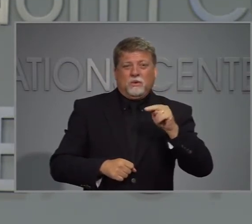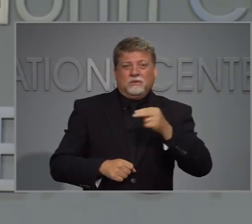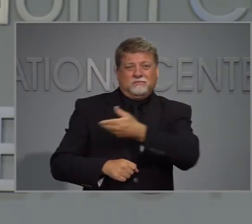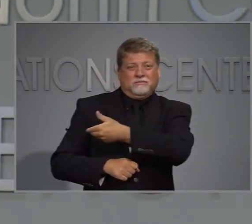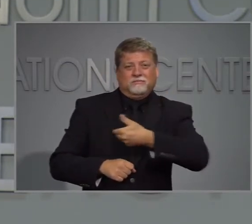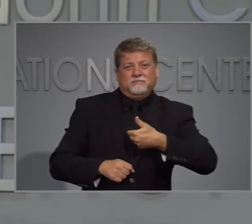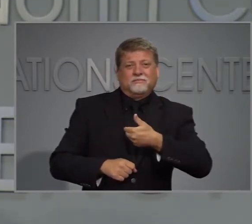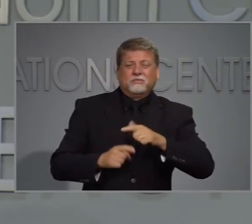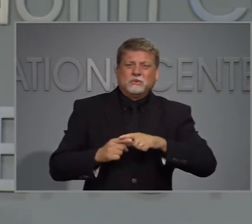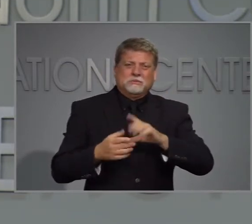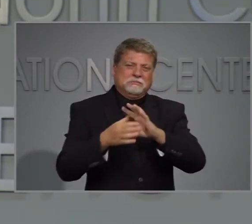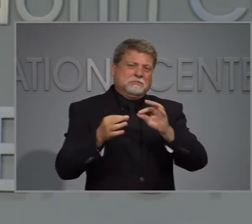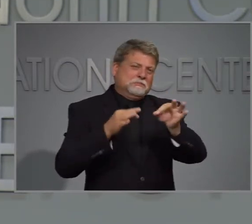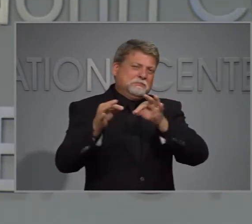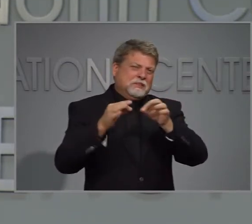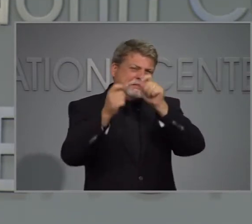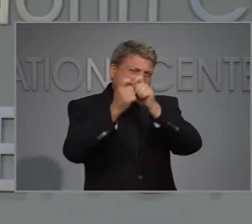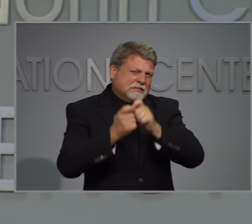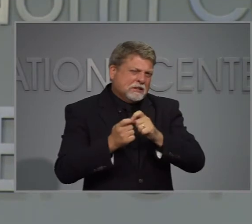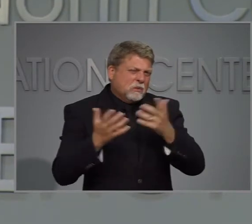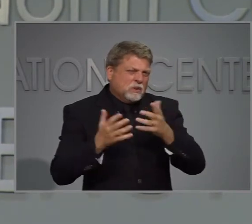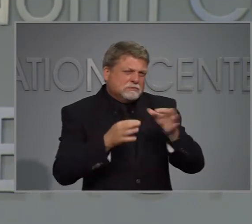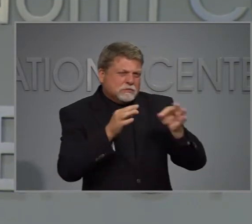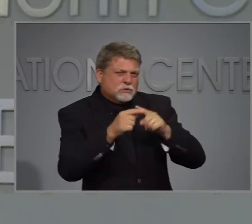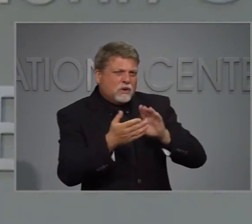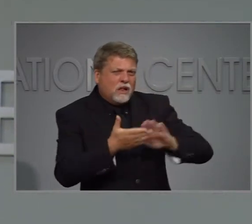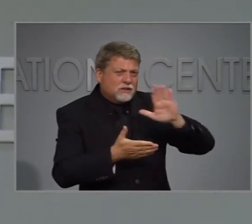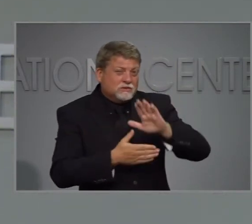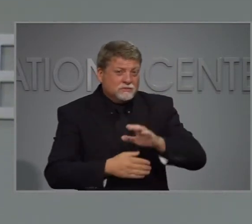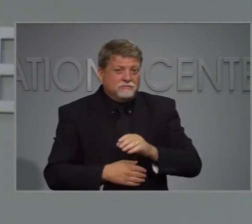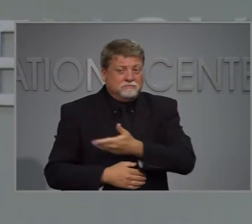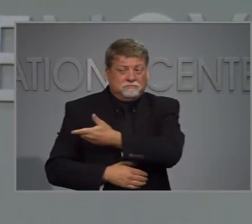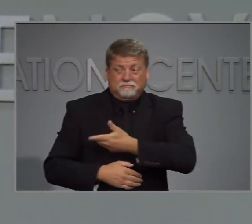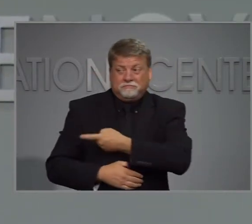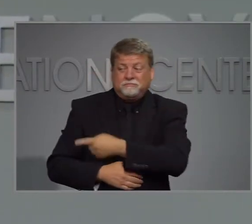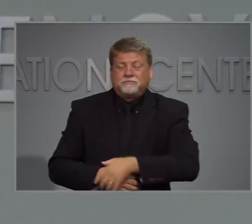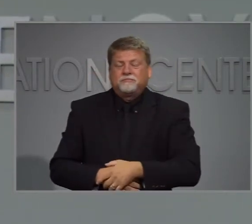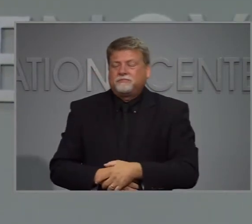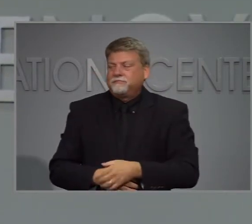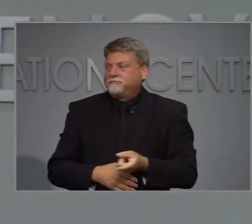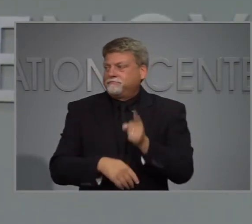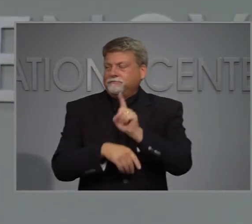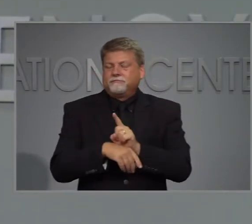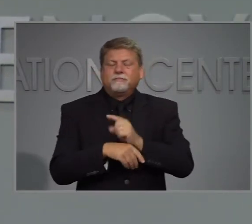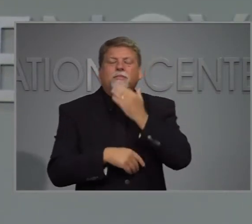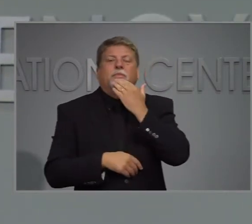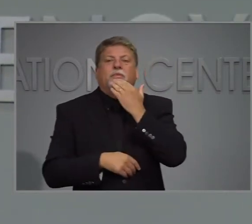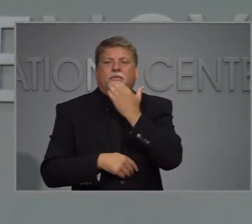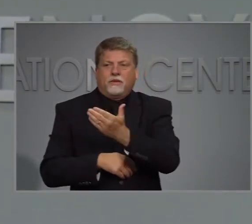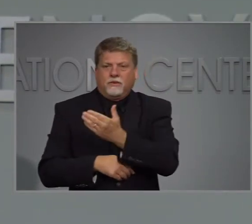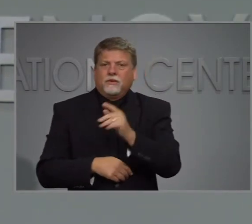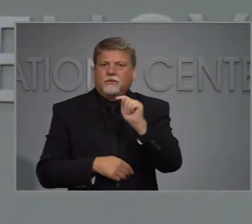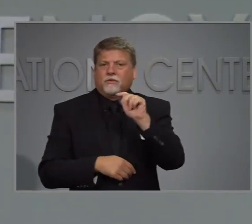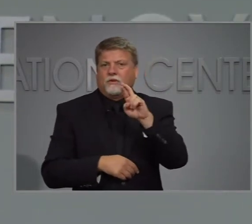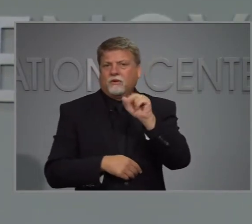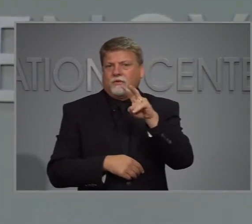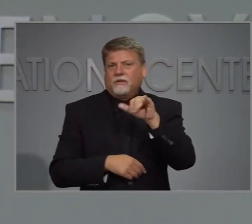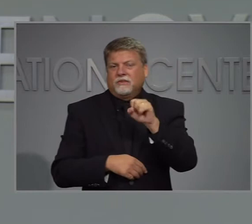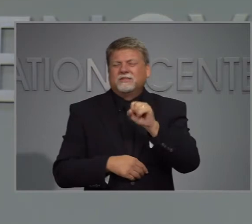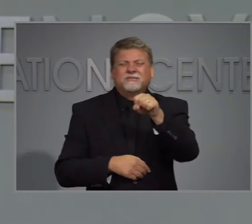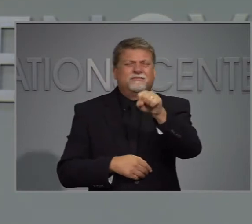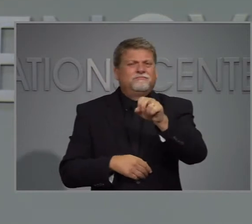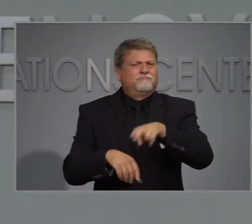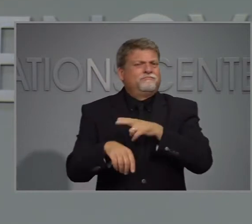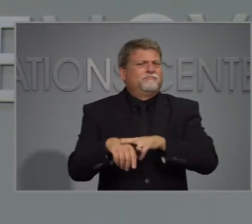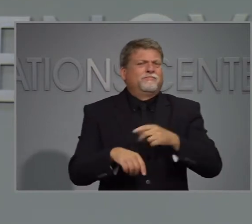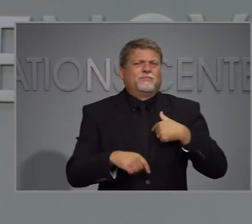ha tenido varias conversaciones con los oficiales de universidades. Gracias, gobernador. Gracias, Travis, por la pregunta.